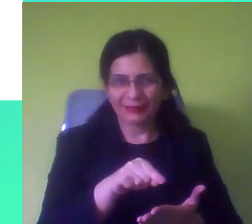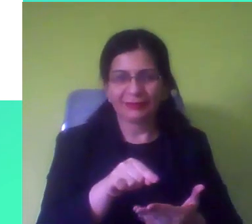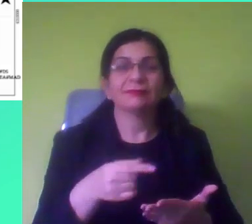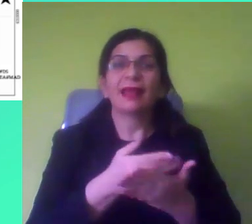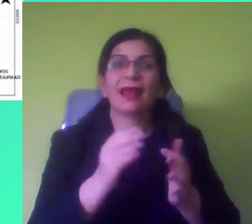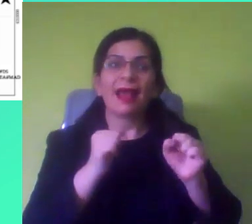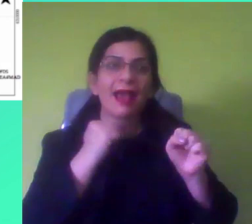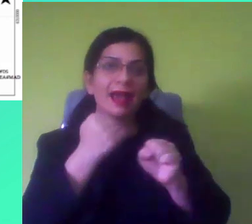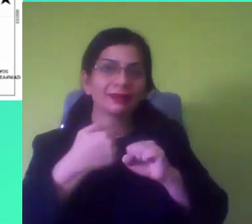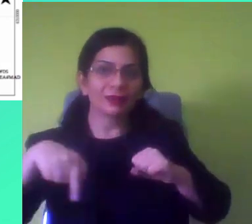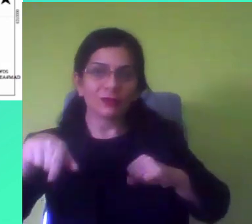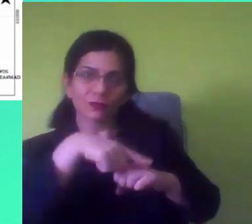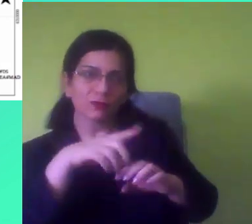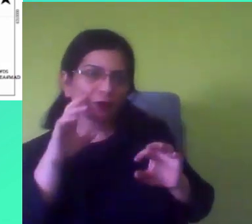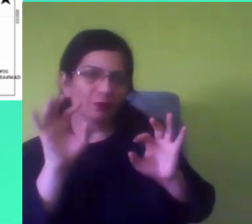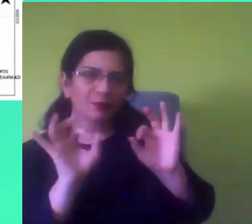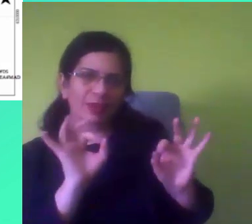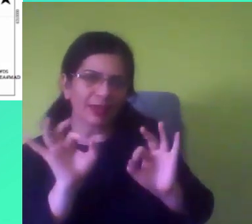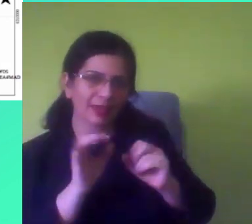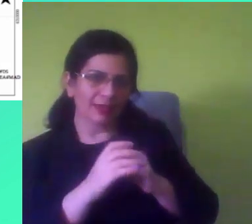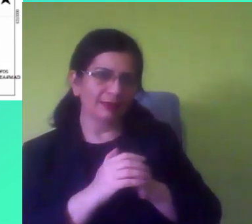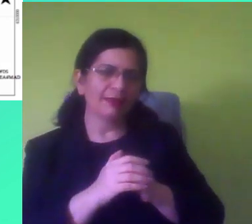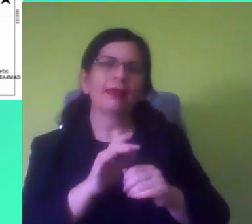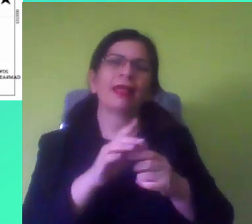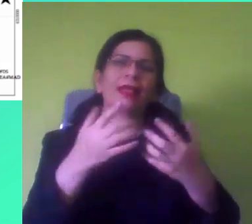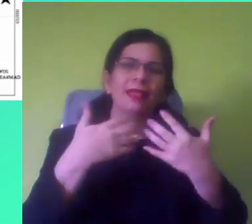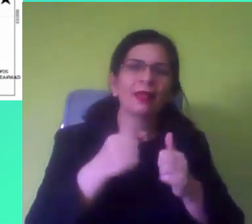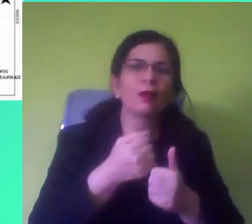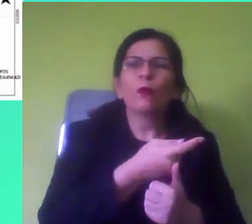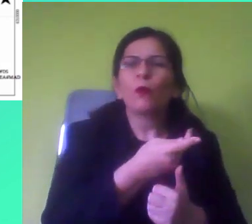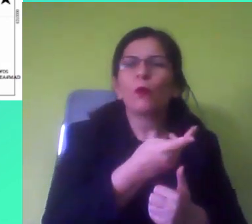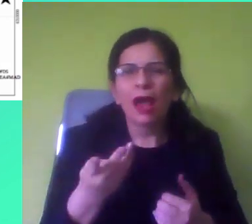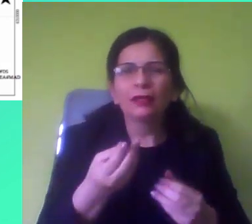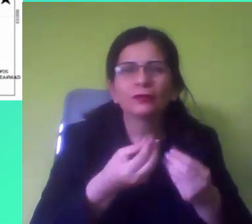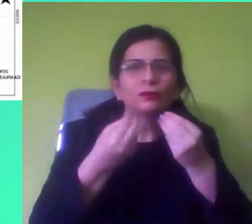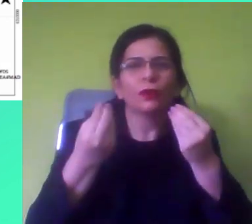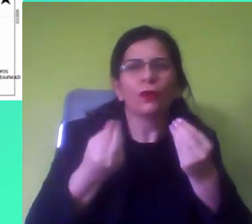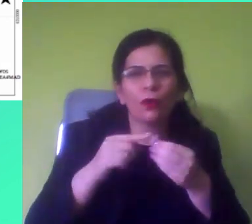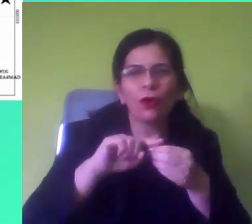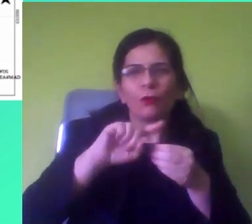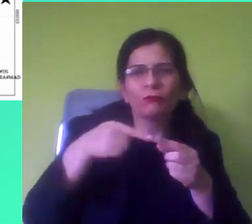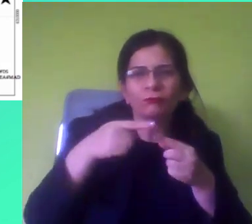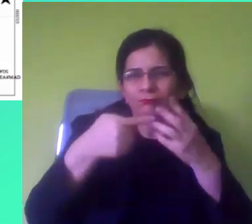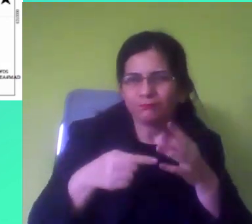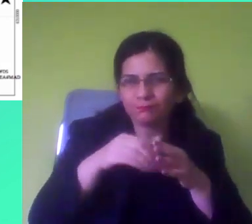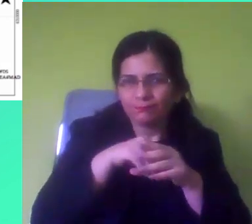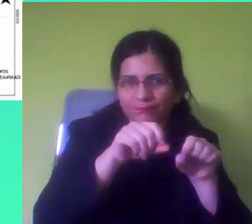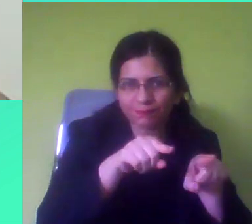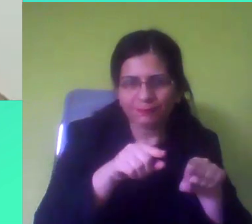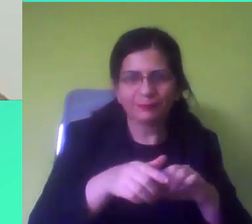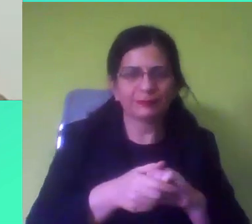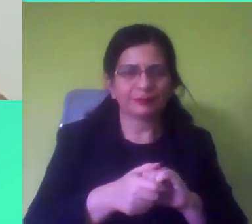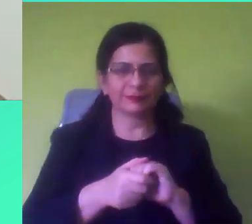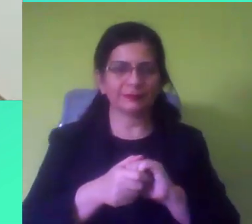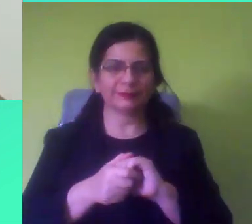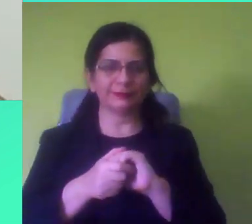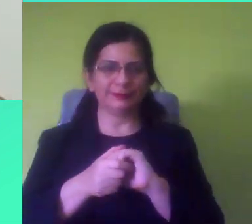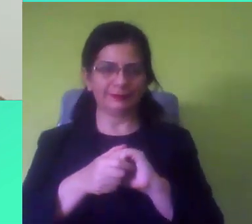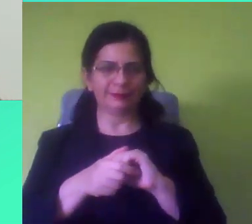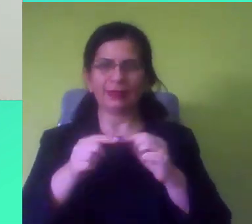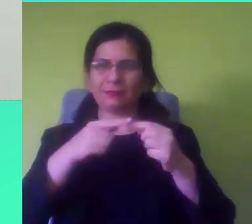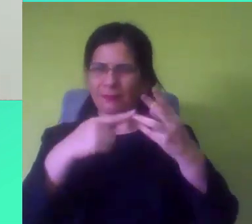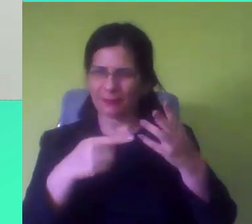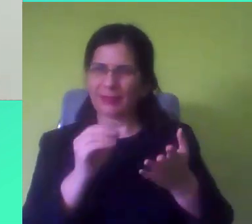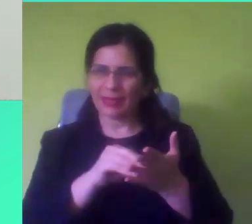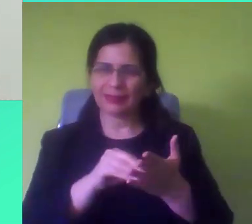resultados que estamos esperando para responder estas preguntas de cuántos glaciares hay, dónde están, cómo son, etc. Antes